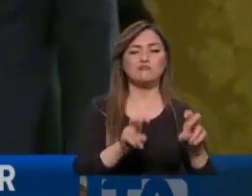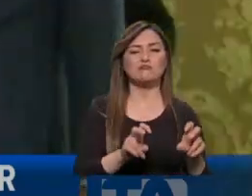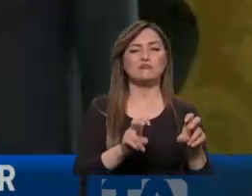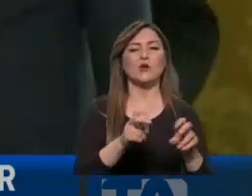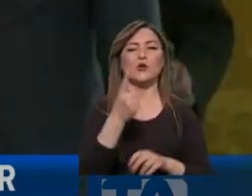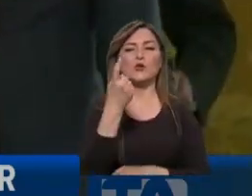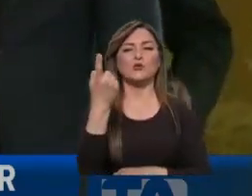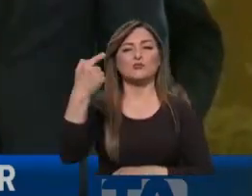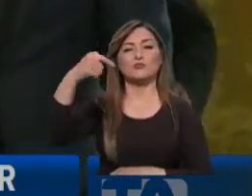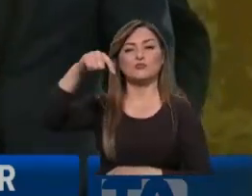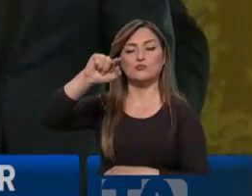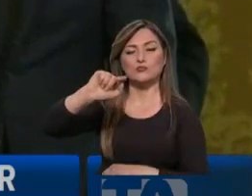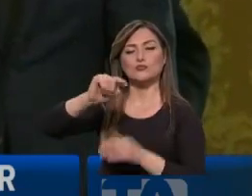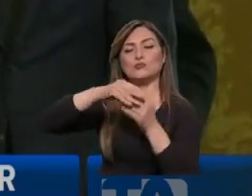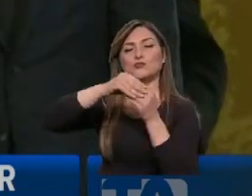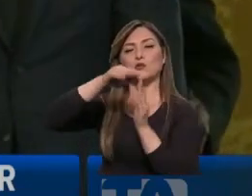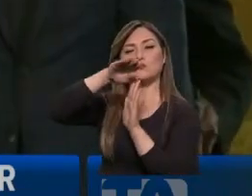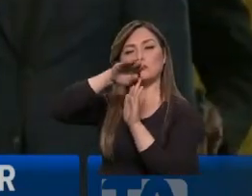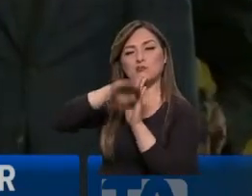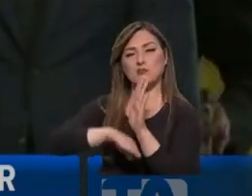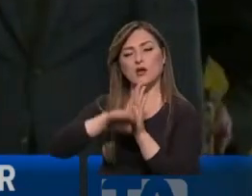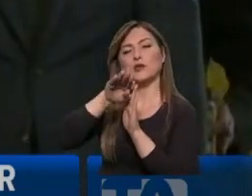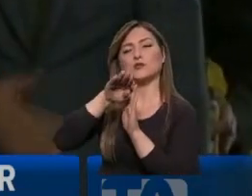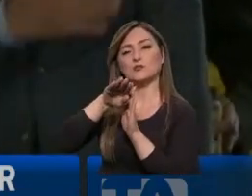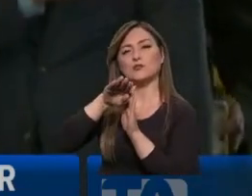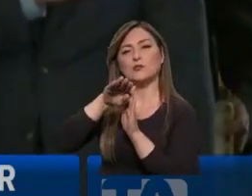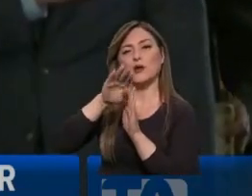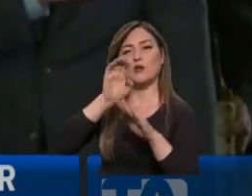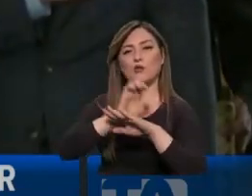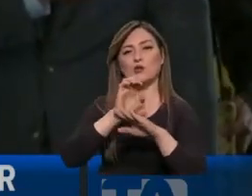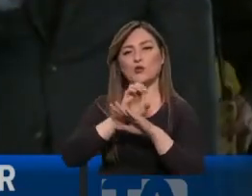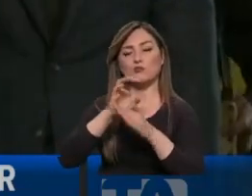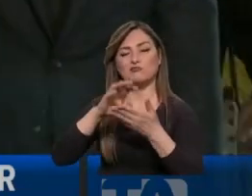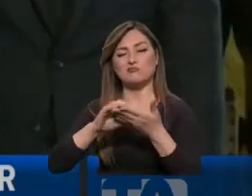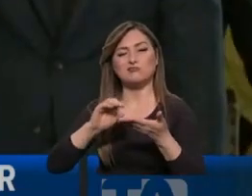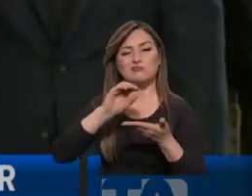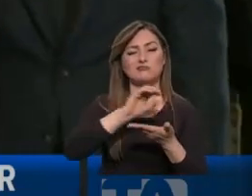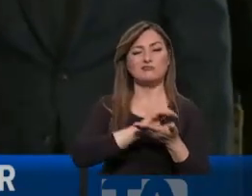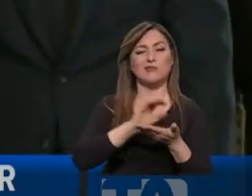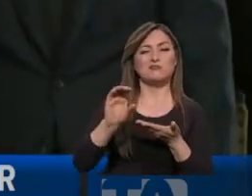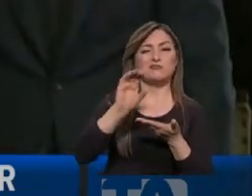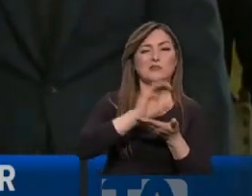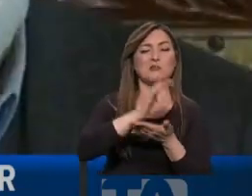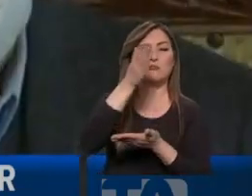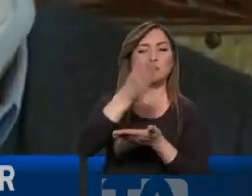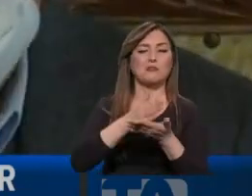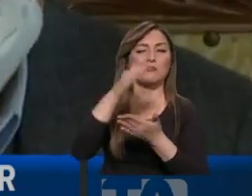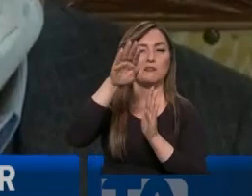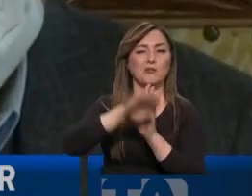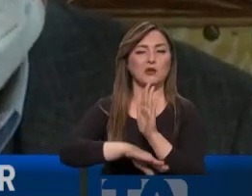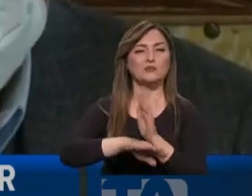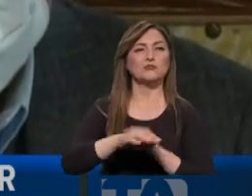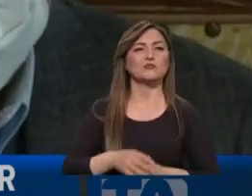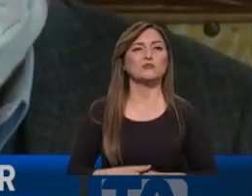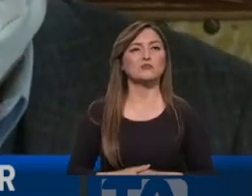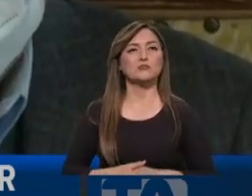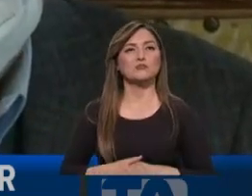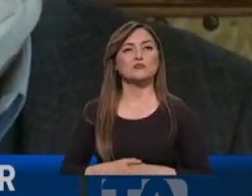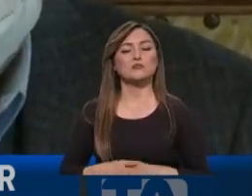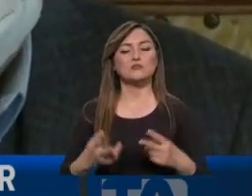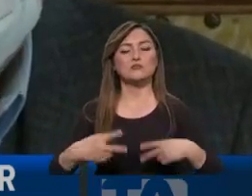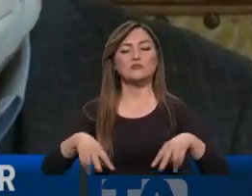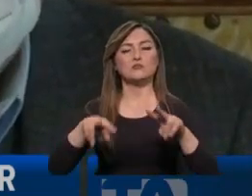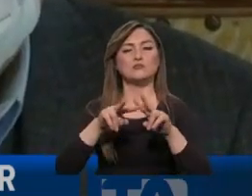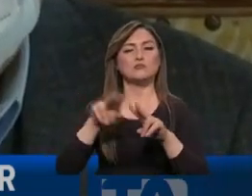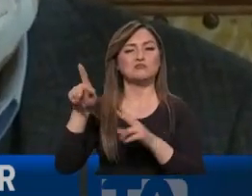11 millones de dólares anuales menos dejará de percibir el Ecuador por concepto de este impuesto, y un igual monto